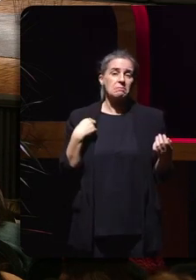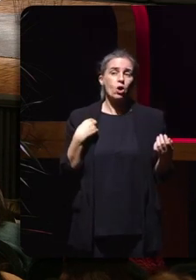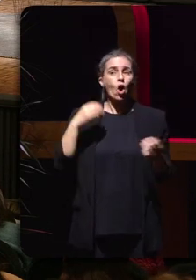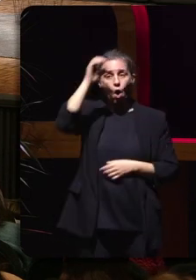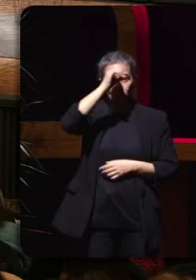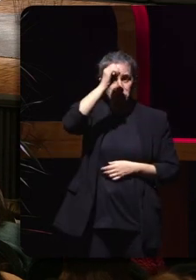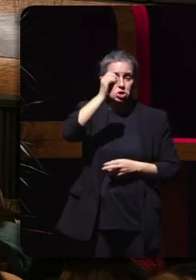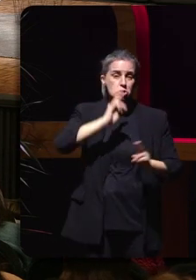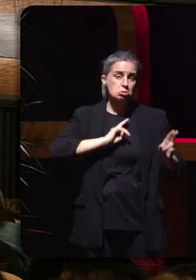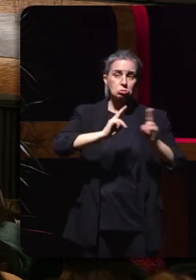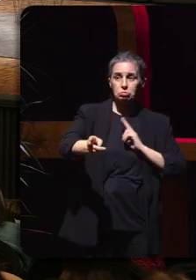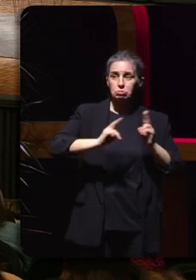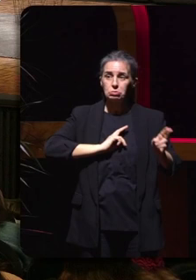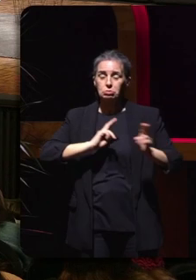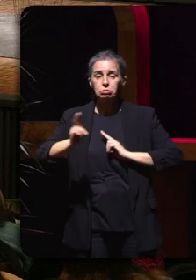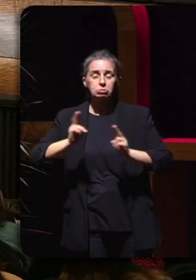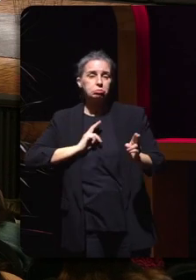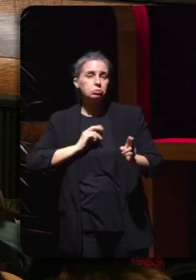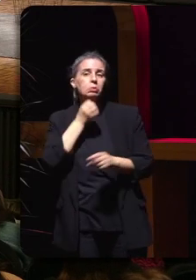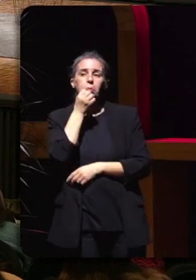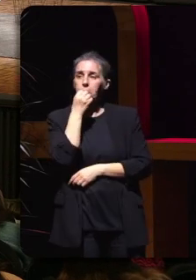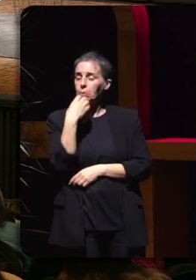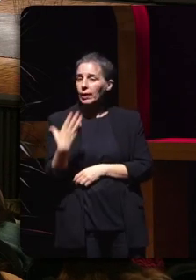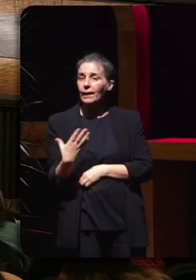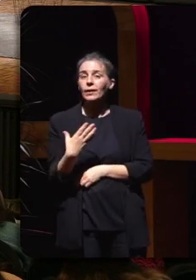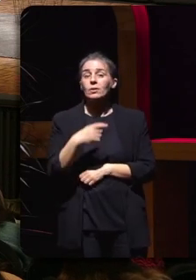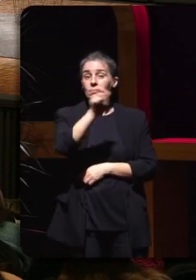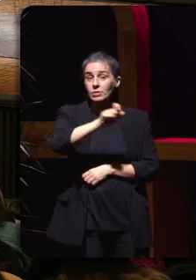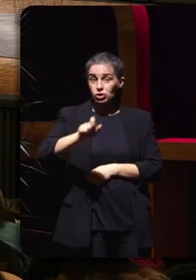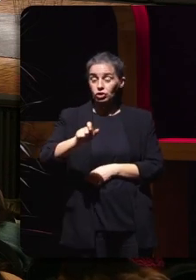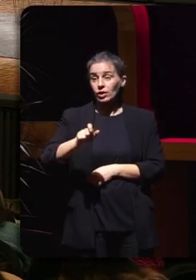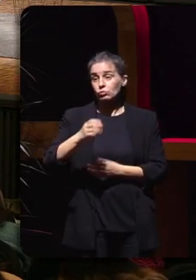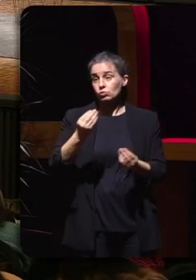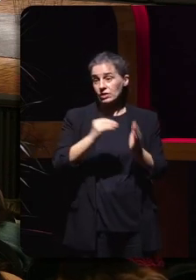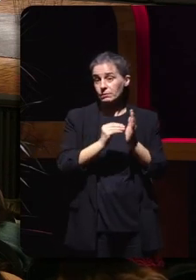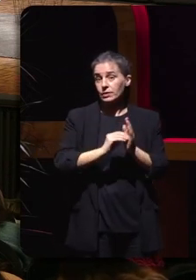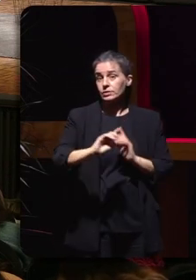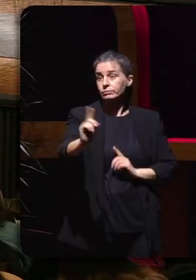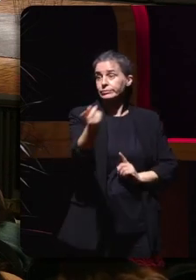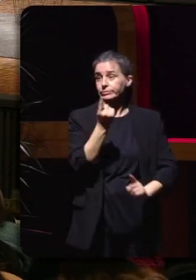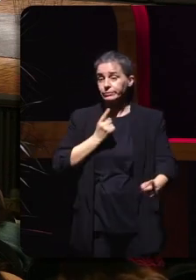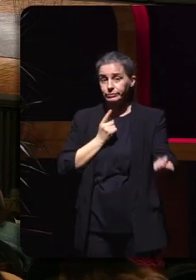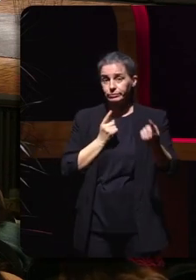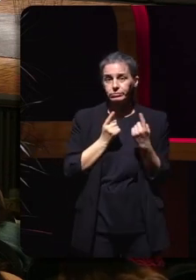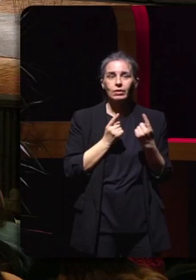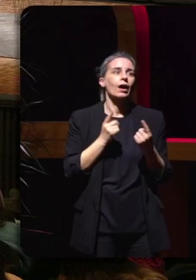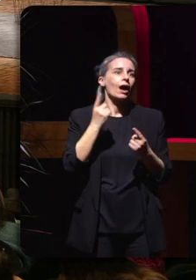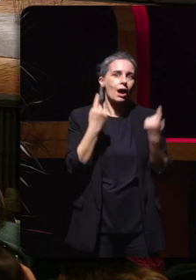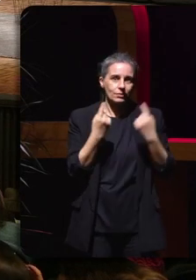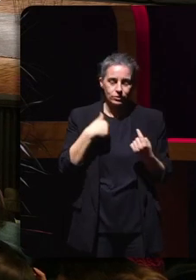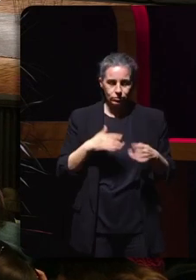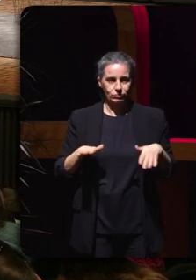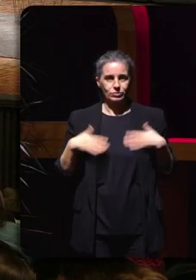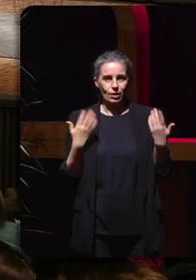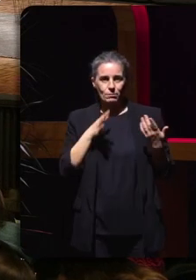lectores muy bueno y cuando se me acerca gente si me ocurre me sorprende mucho que me ocurra porque uno